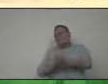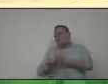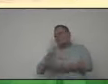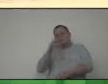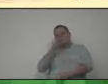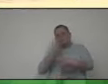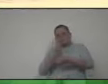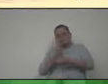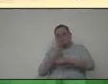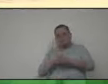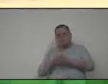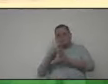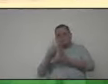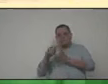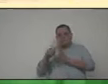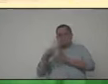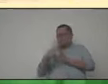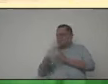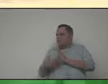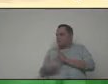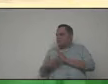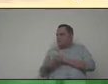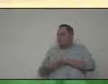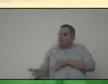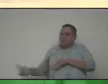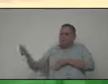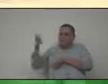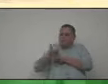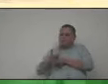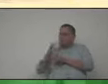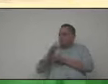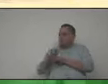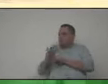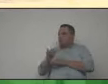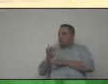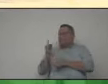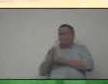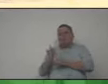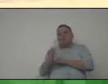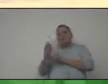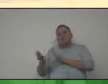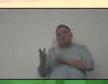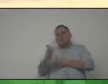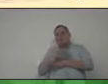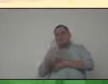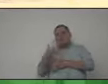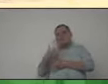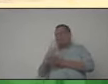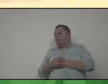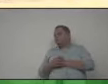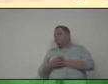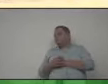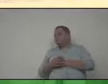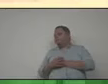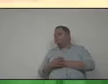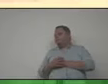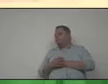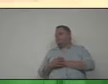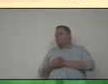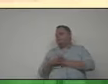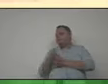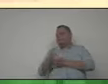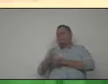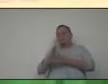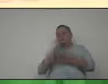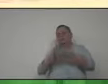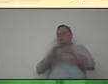de supervisión y de auditoría a las instituciones de salud. que teníamos que mejorar los canales de